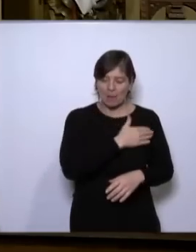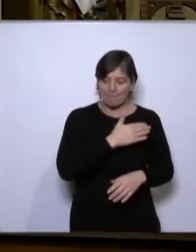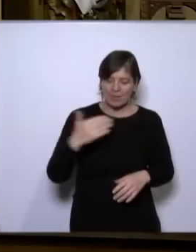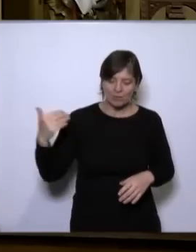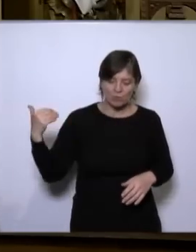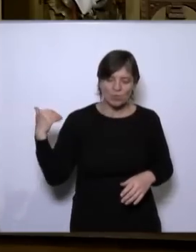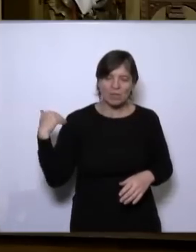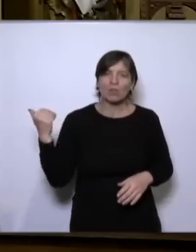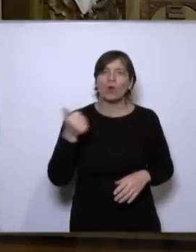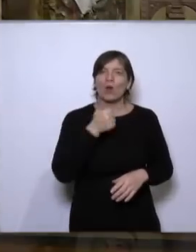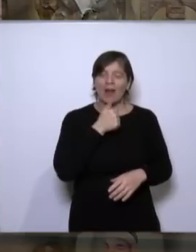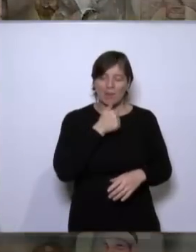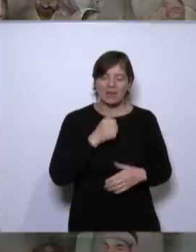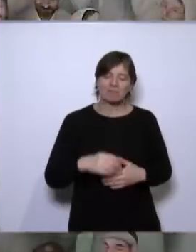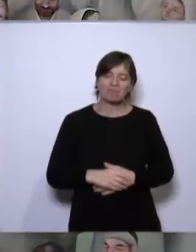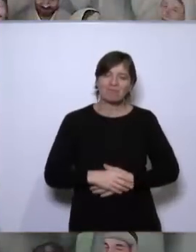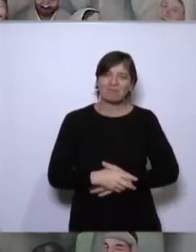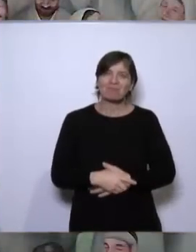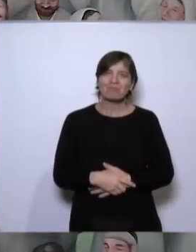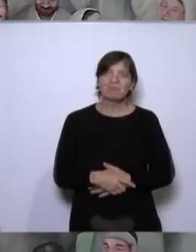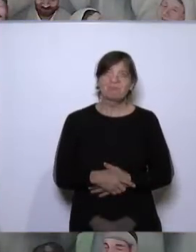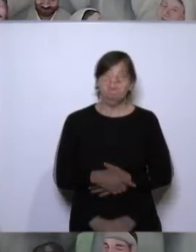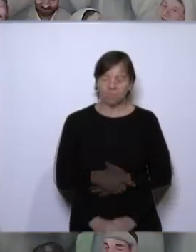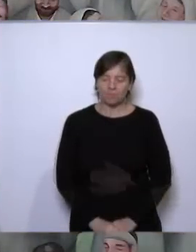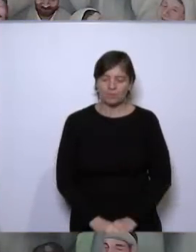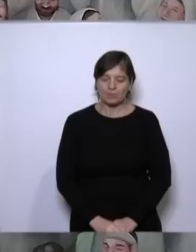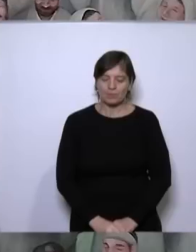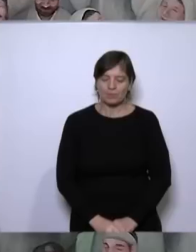Hijo, y del Espíritu Santo.